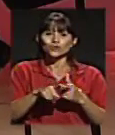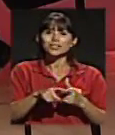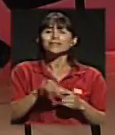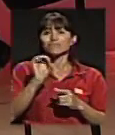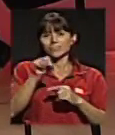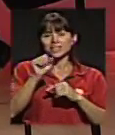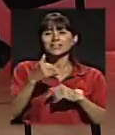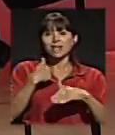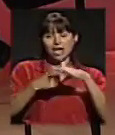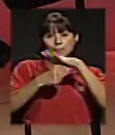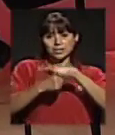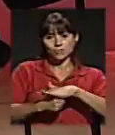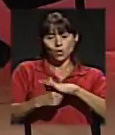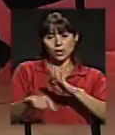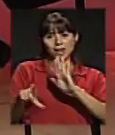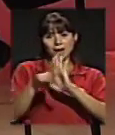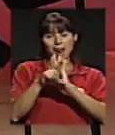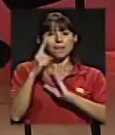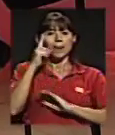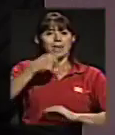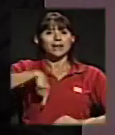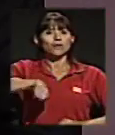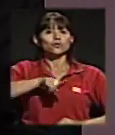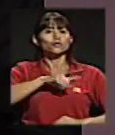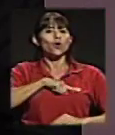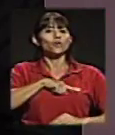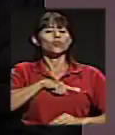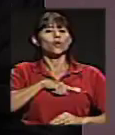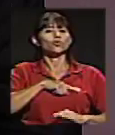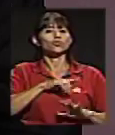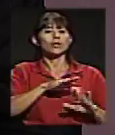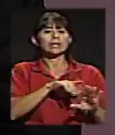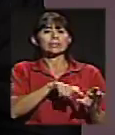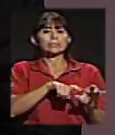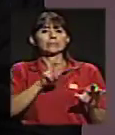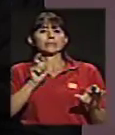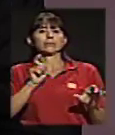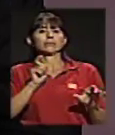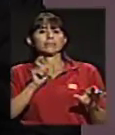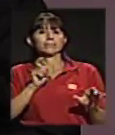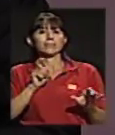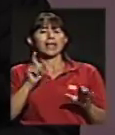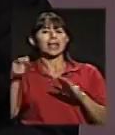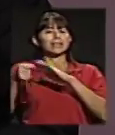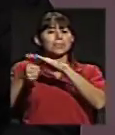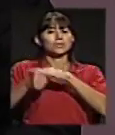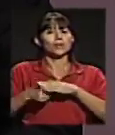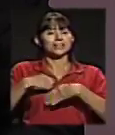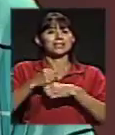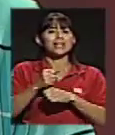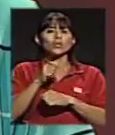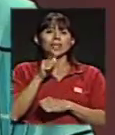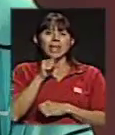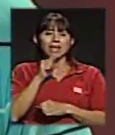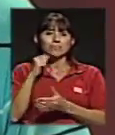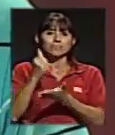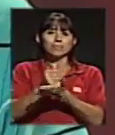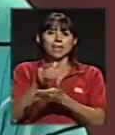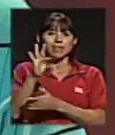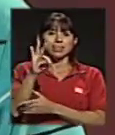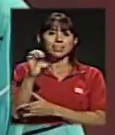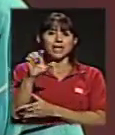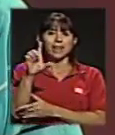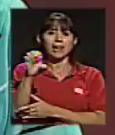presión legal en este momento para que nosotros nos retractemos de parte de Telefónica de España. No es ni siquiera del Corte Inglés, que en